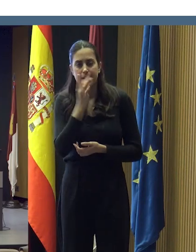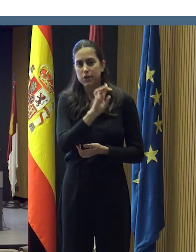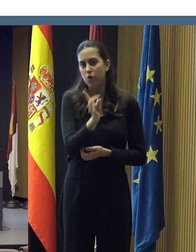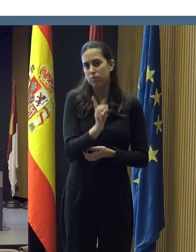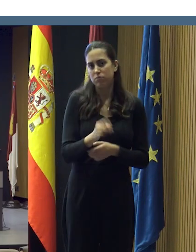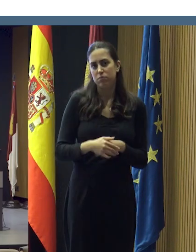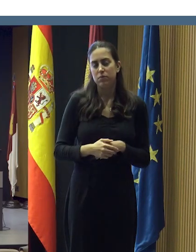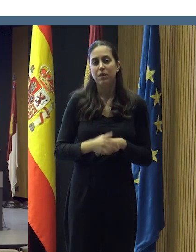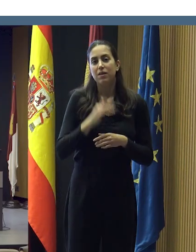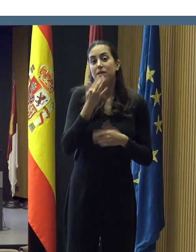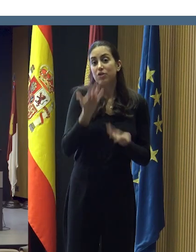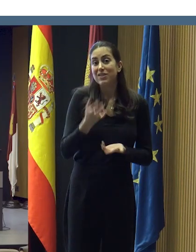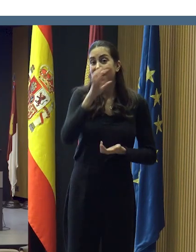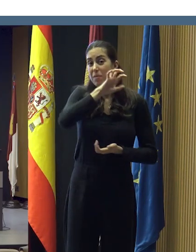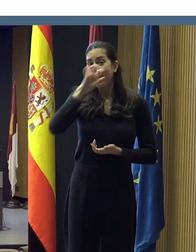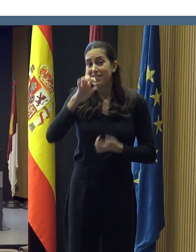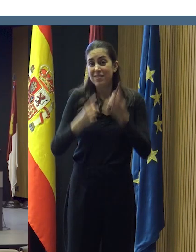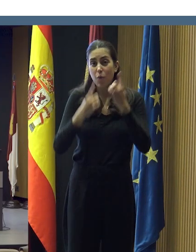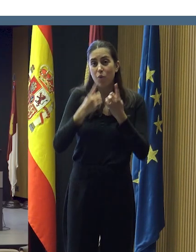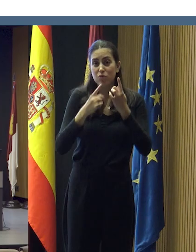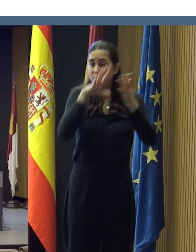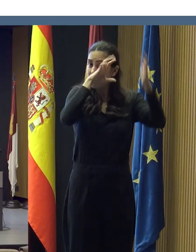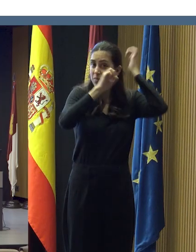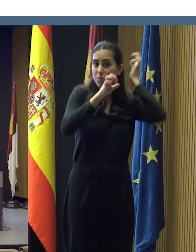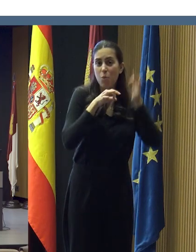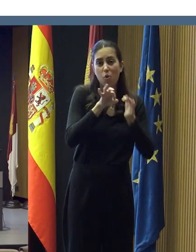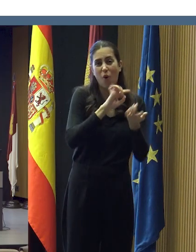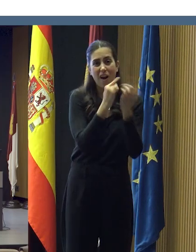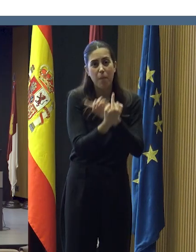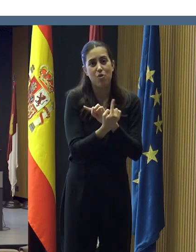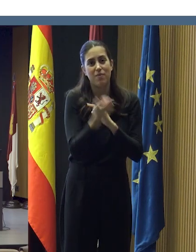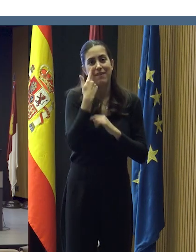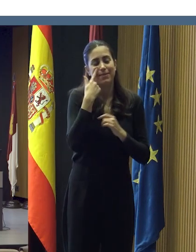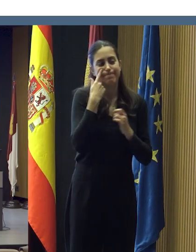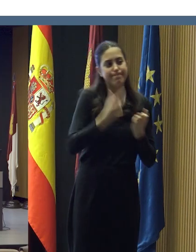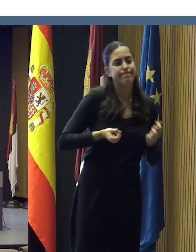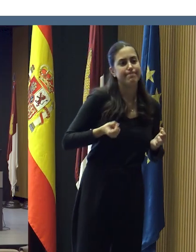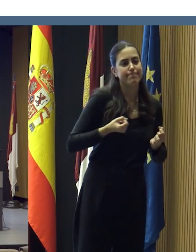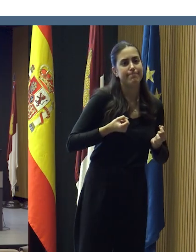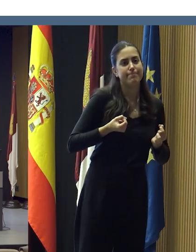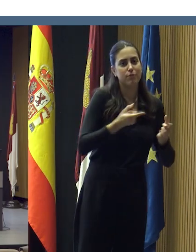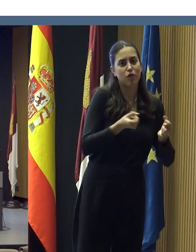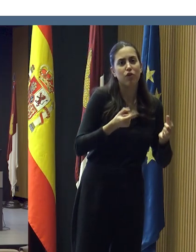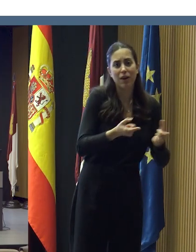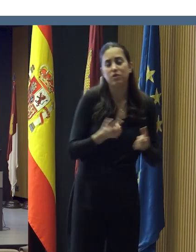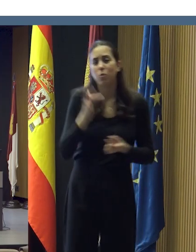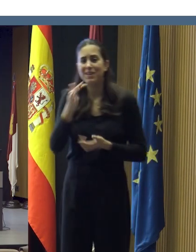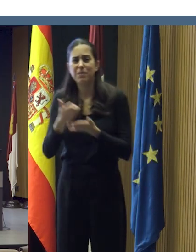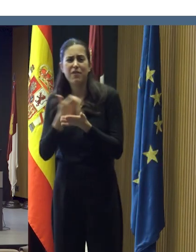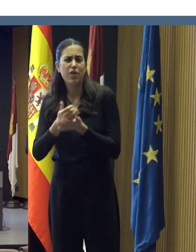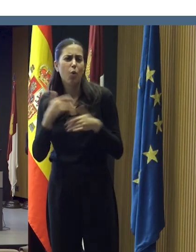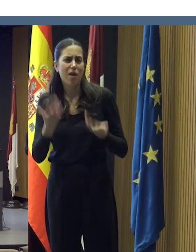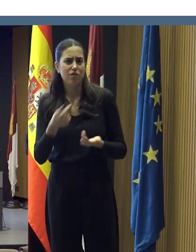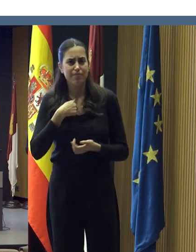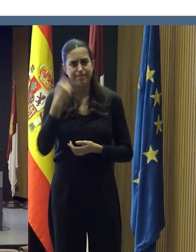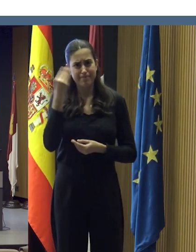muchos países que están cambiando sus protocolos ahora, adaptándose a qué coste-beneficio tiene. Como digo, yo creo que la inteligencia artificial va a cambiar todo